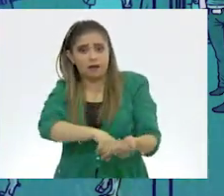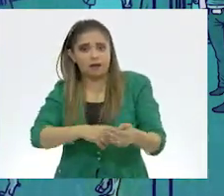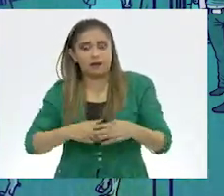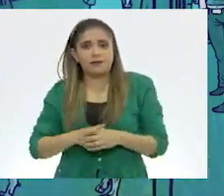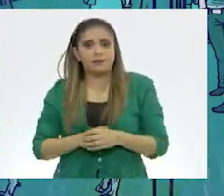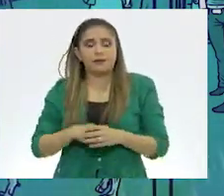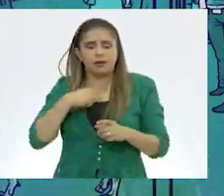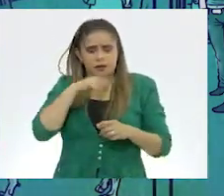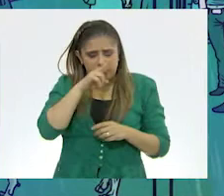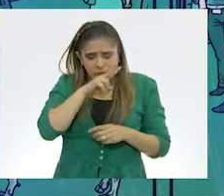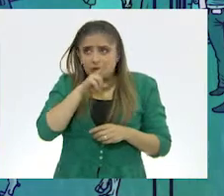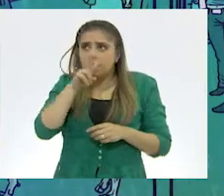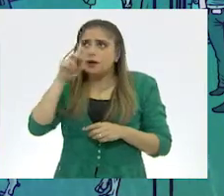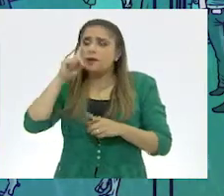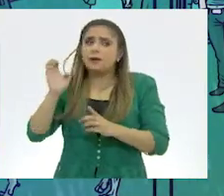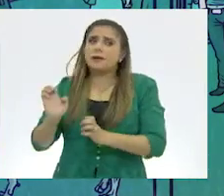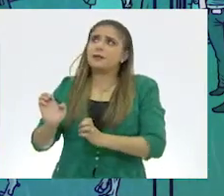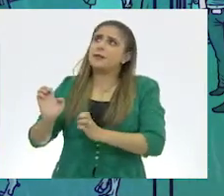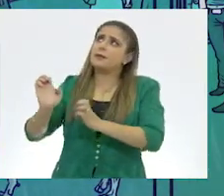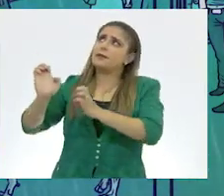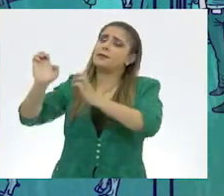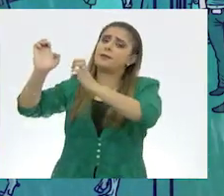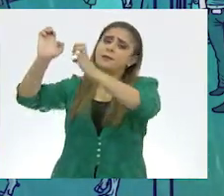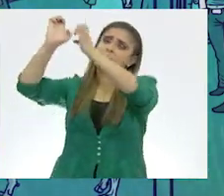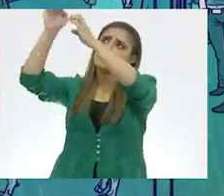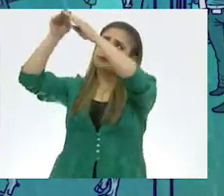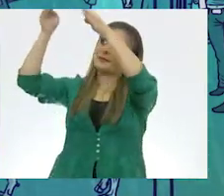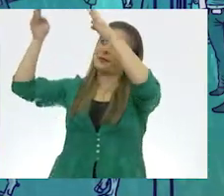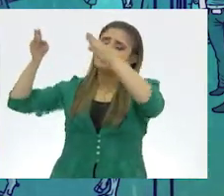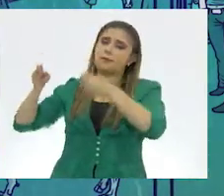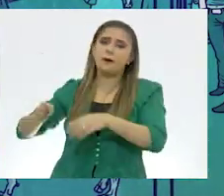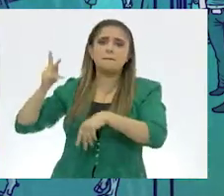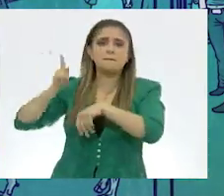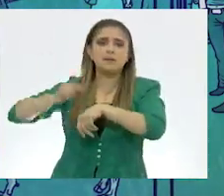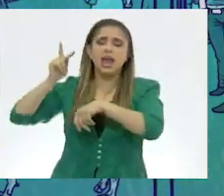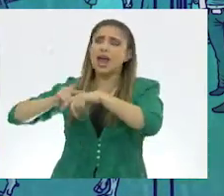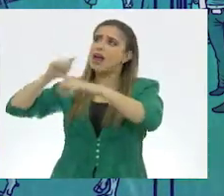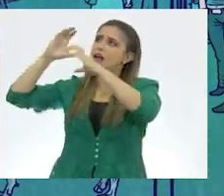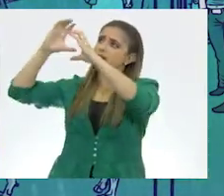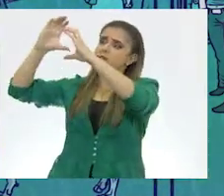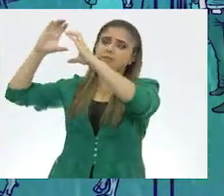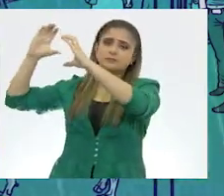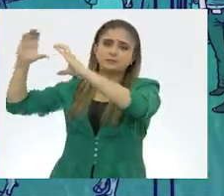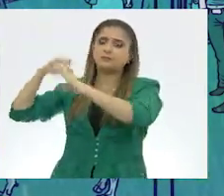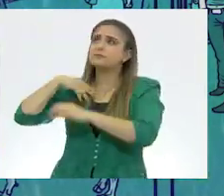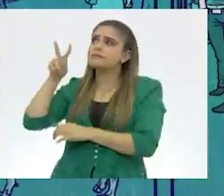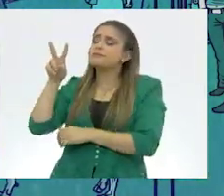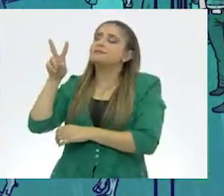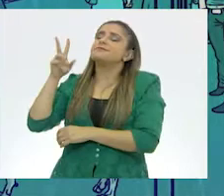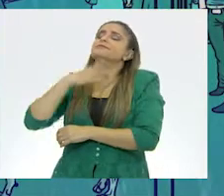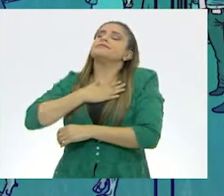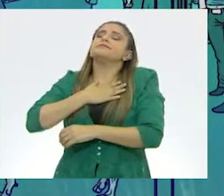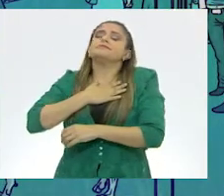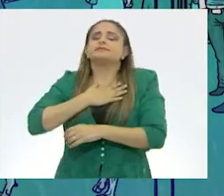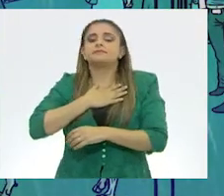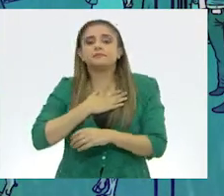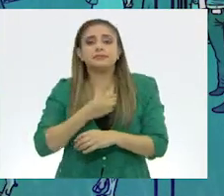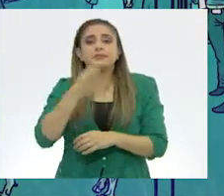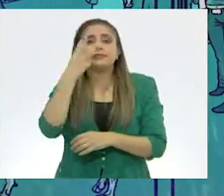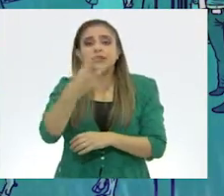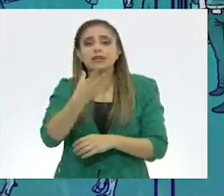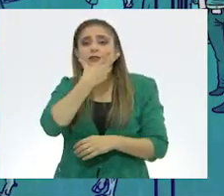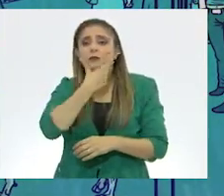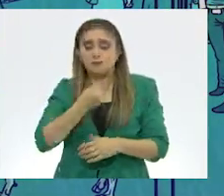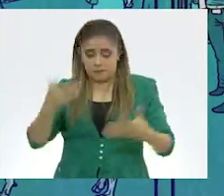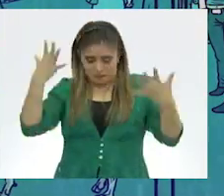Alcé los ojos y vi un edificio cuadrado con 2 terrazas de piedra. Suspiré aliviado. 3 hombres